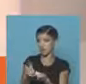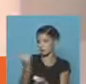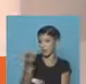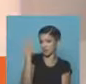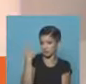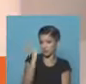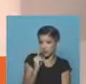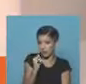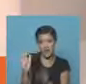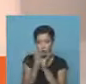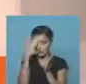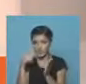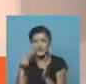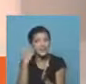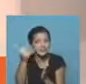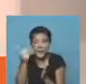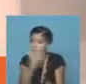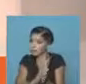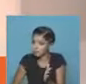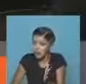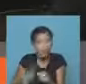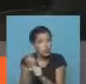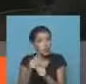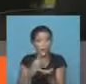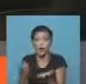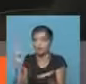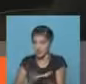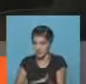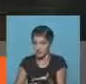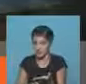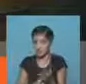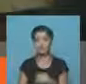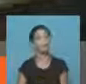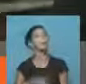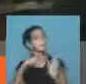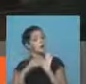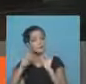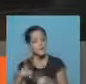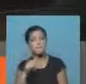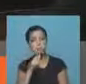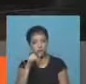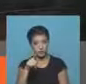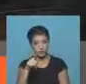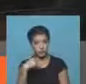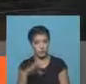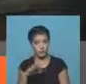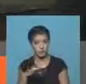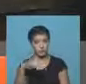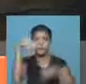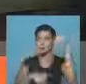por constitución habilitado para participar. Sigue sin estar, digamos, en principio estaría esta enmienda que además debería ser confirmada por un